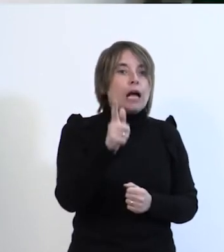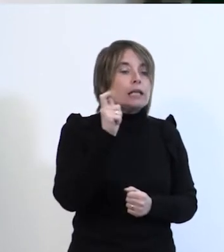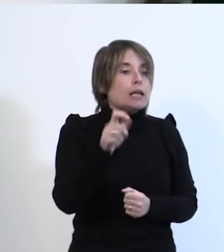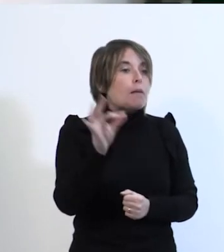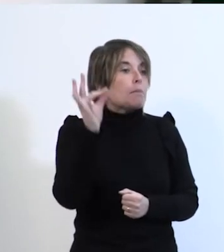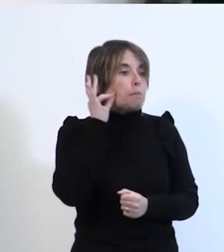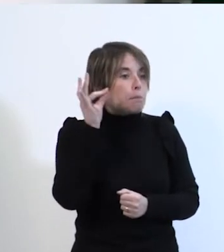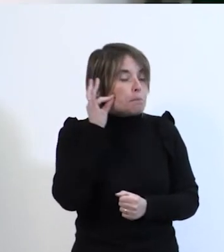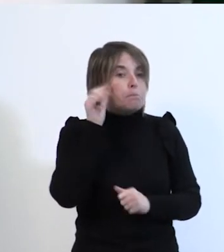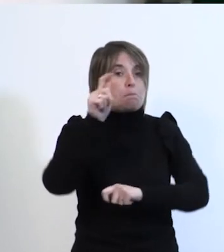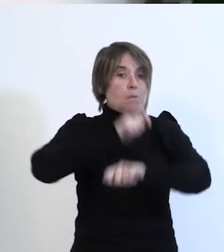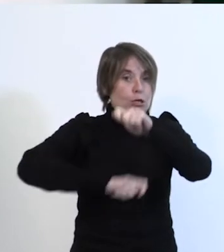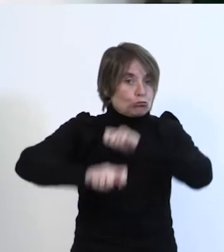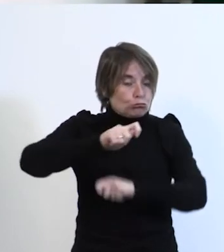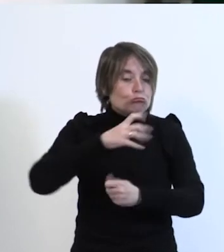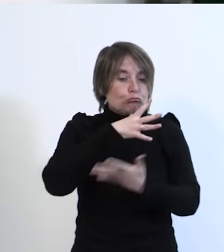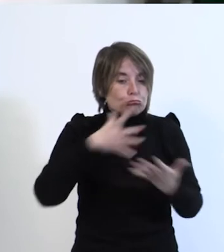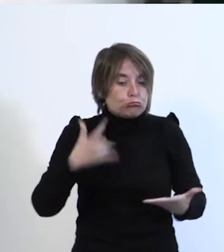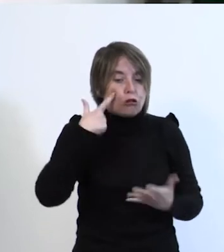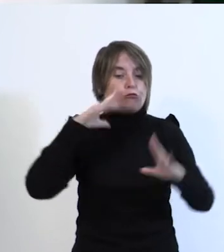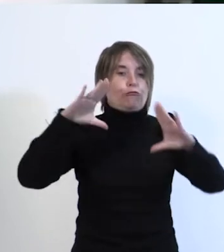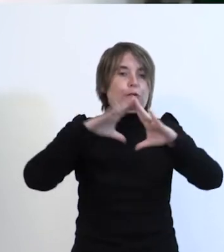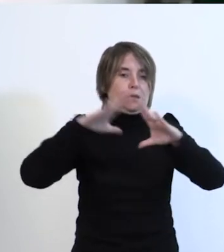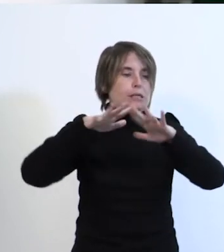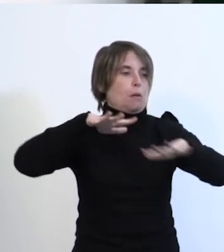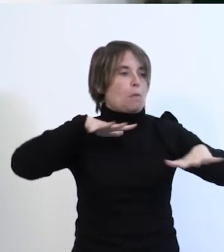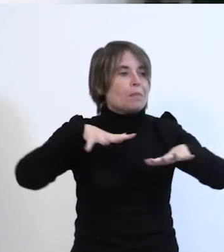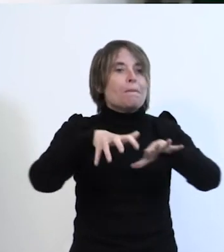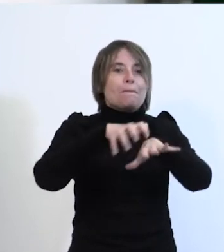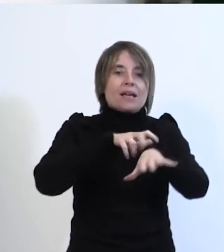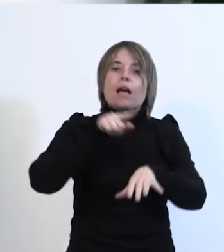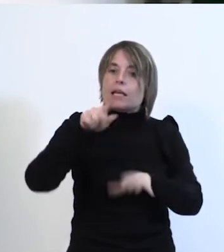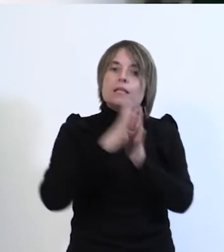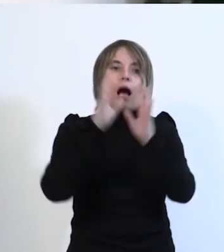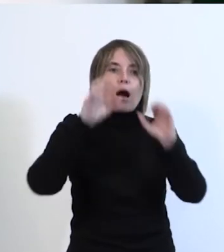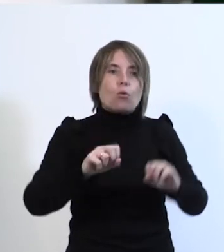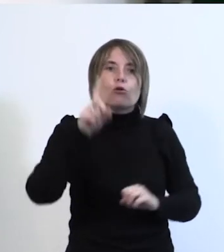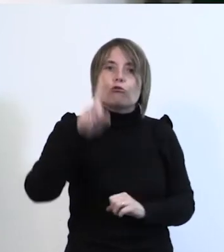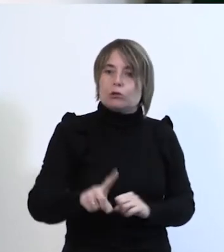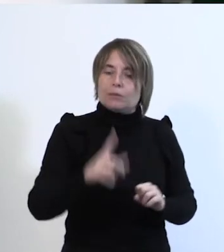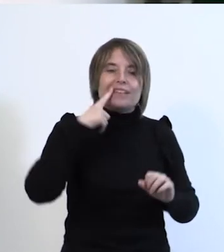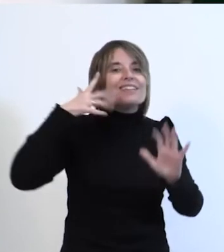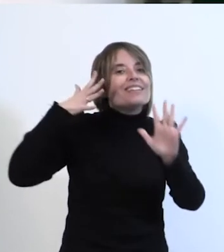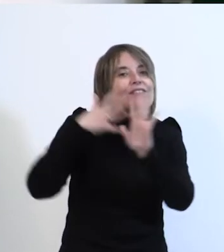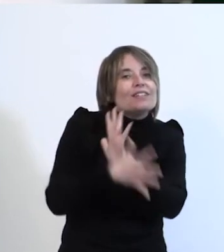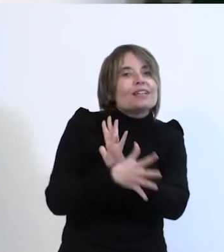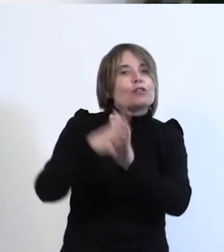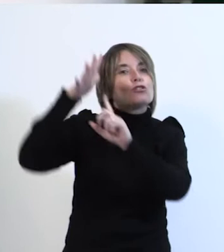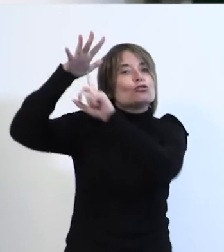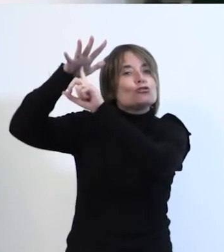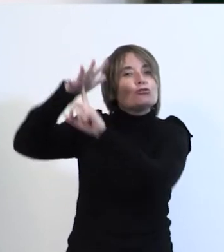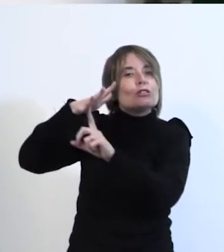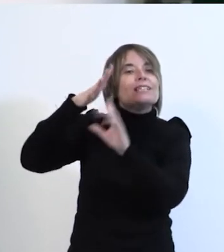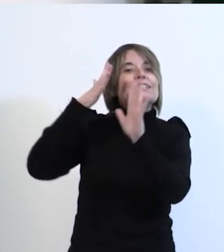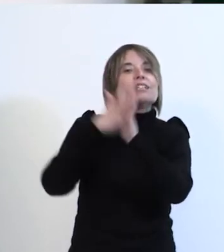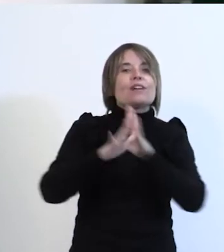la mayoría somos organizaciones de mujeres, organizaciones feministas, ese es el otro acuerdo. la definición de la